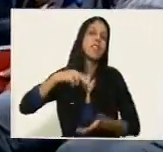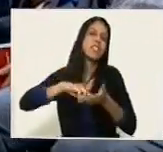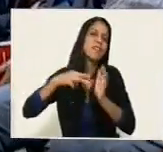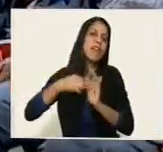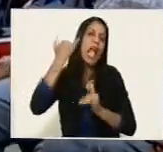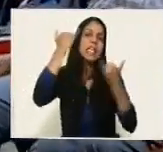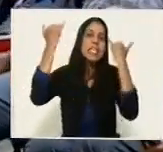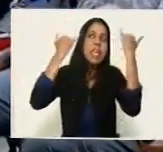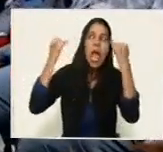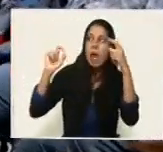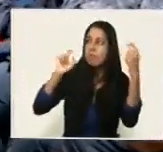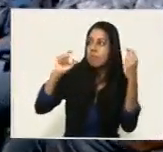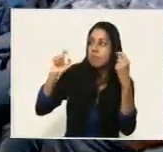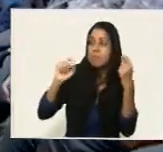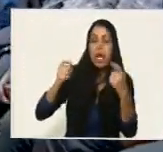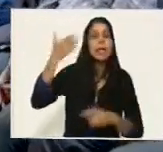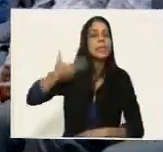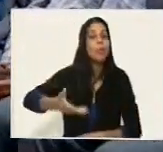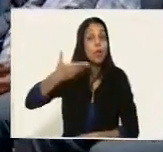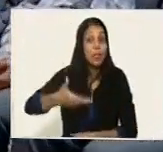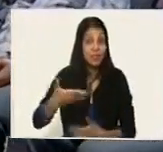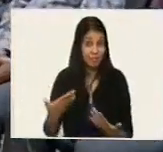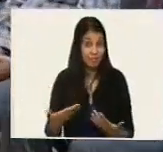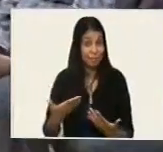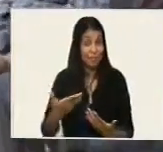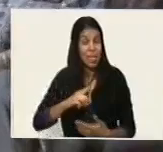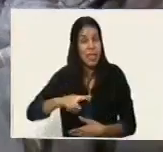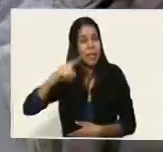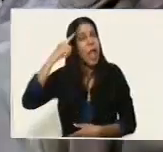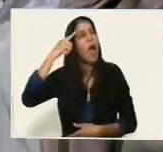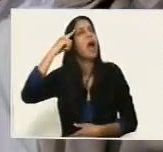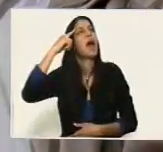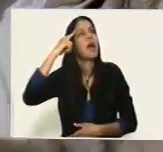eso también debemos recordarlo en este momento,